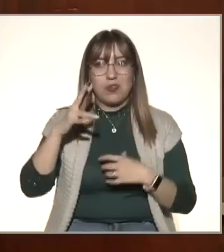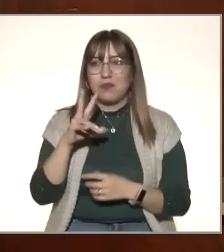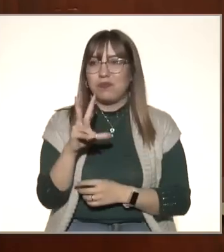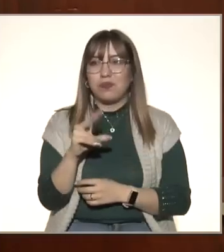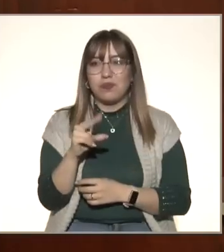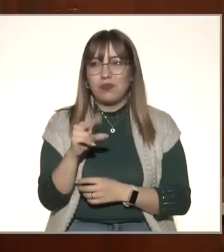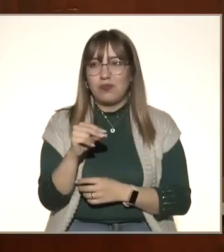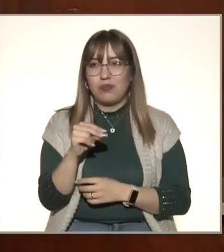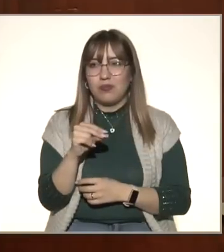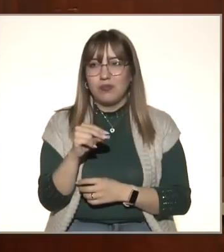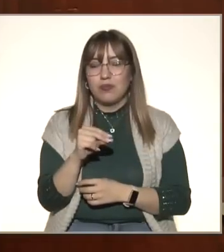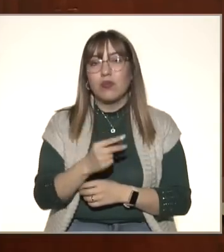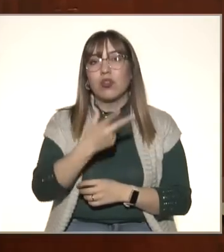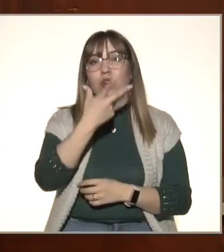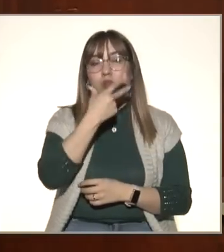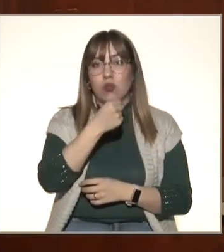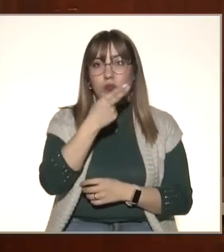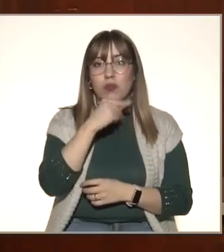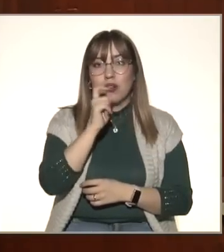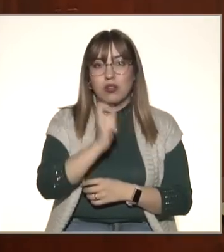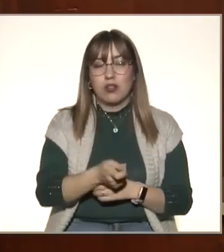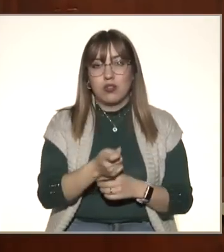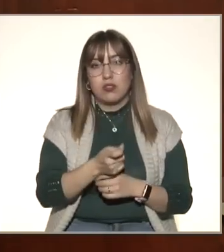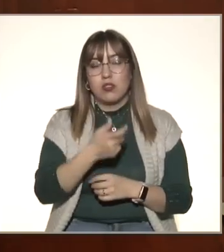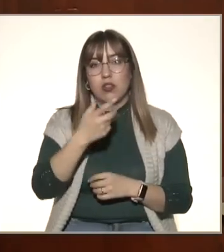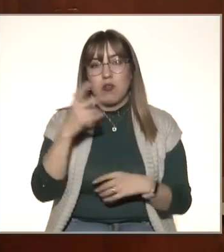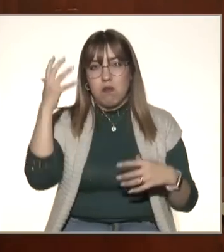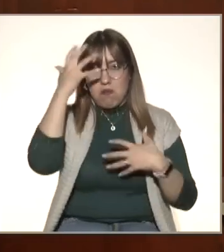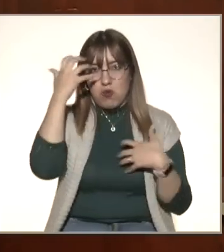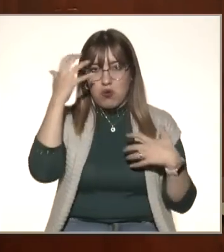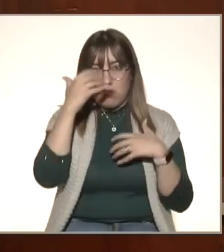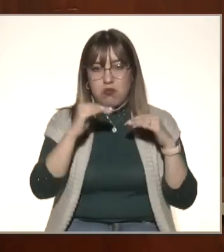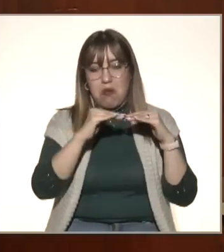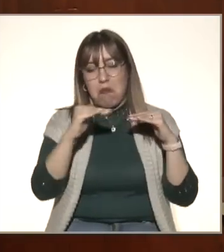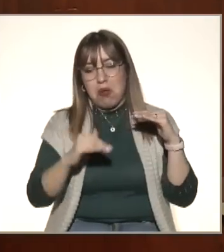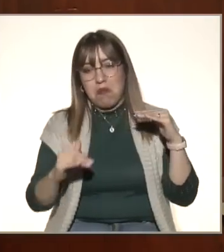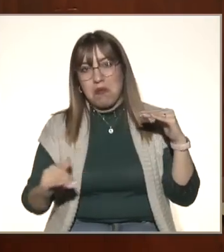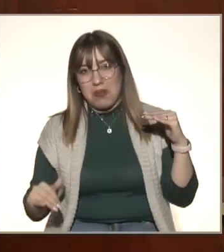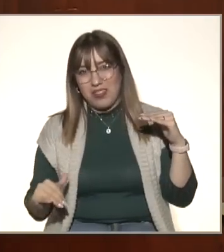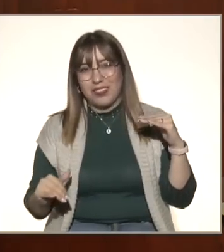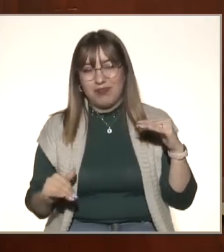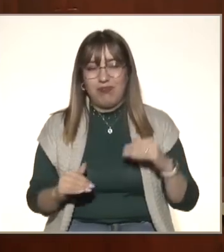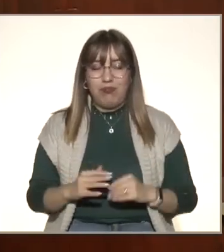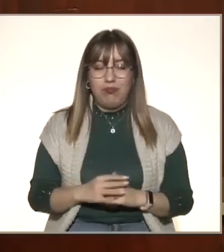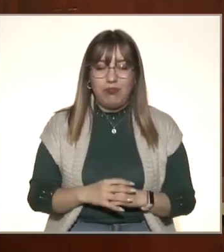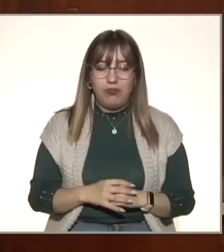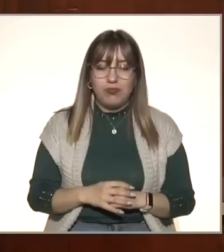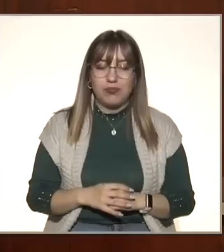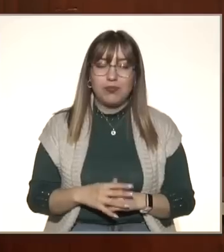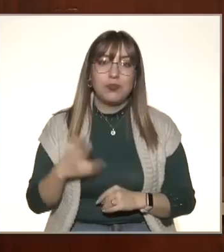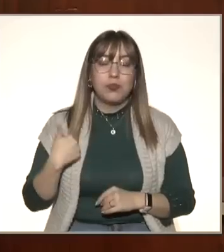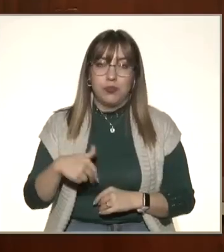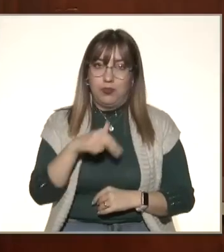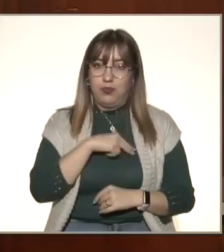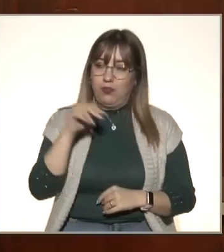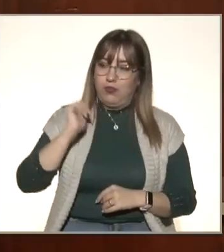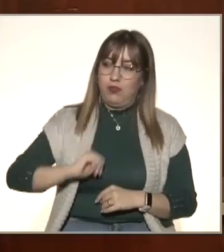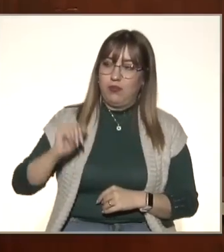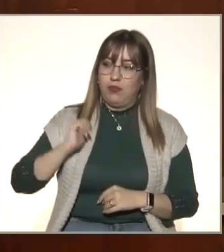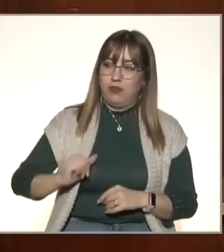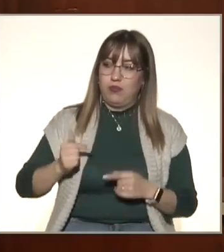subespecie de los monos. Y en nuestros antecedentes biológicos